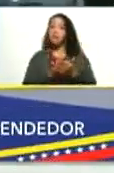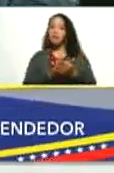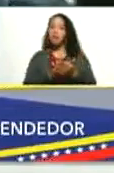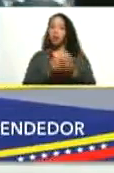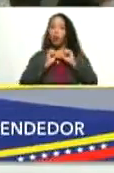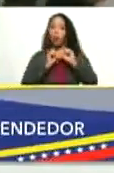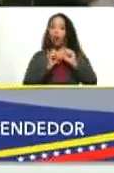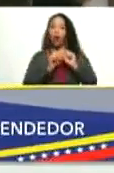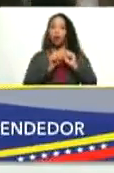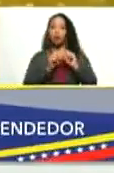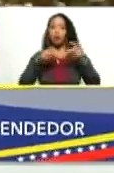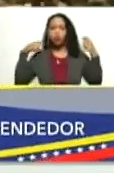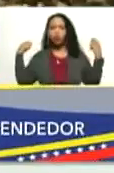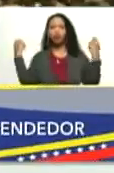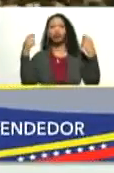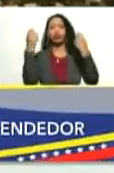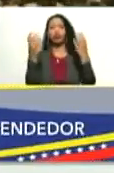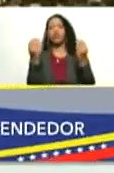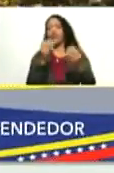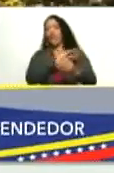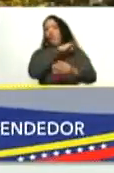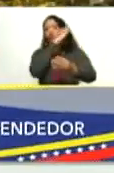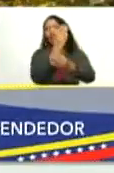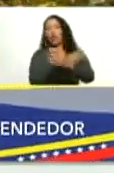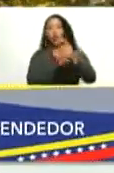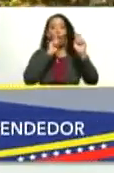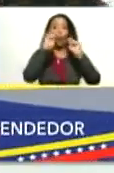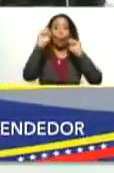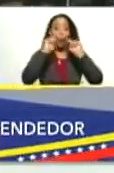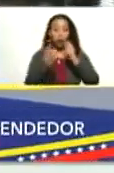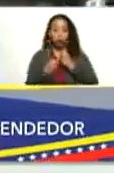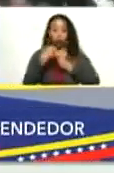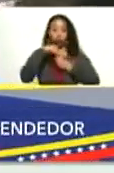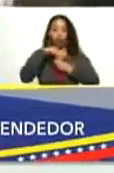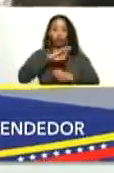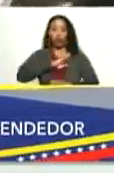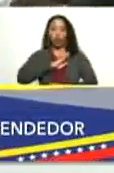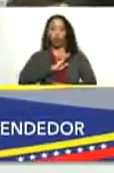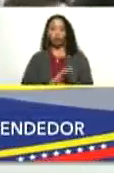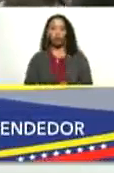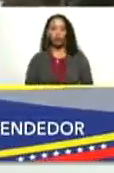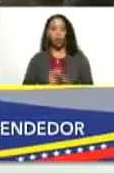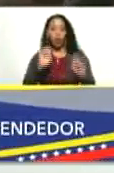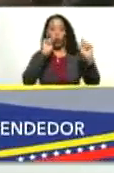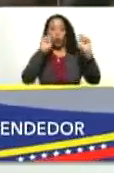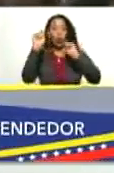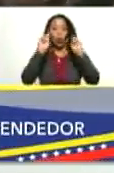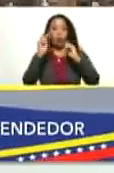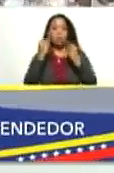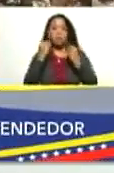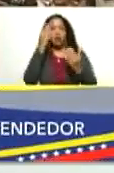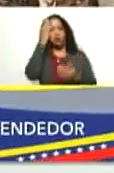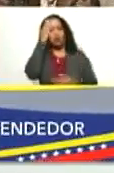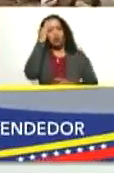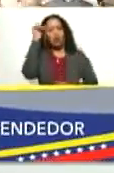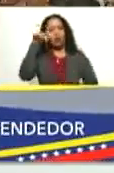seguir promoviendo con mucha fuerza el turismo interno. El turismo para conocer el